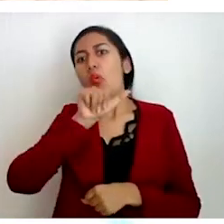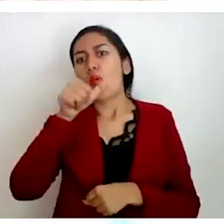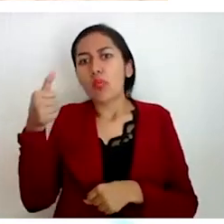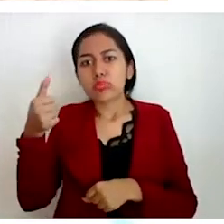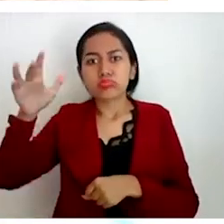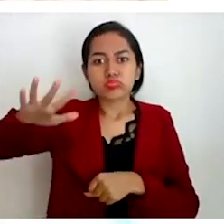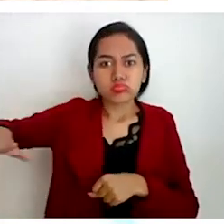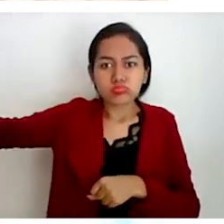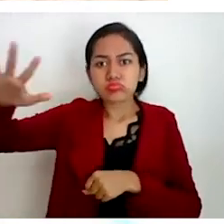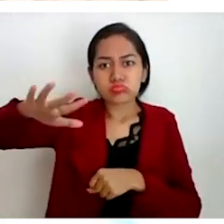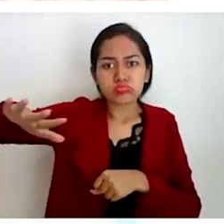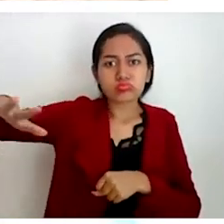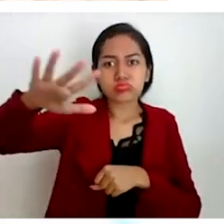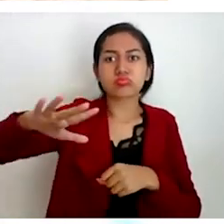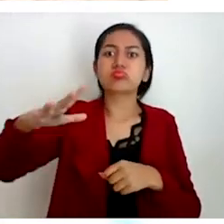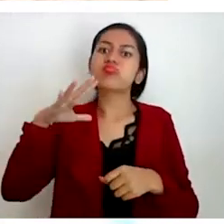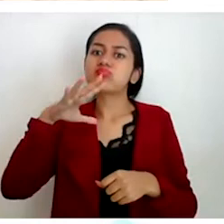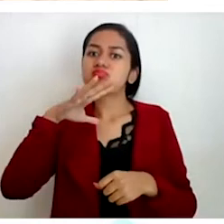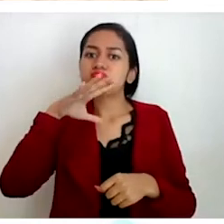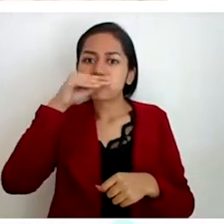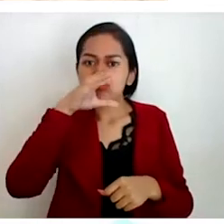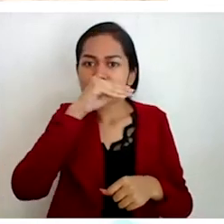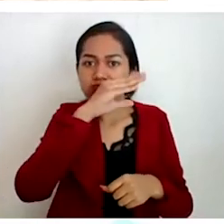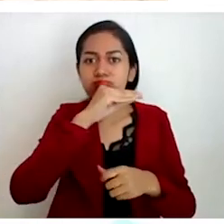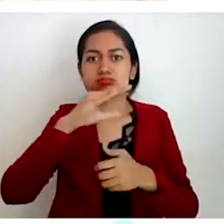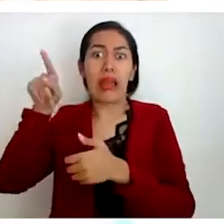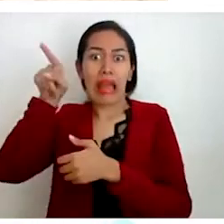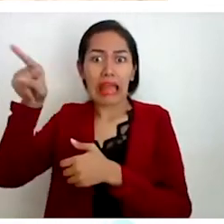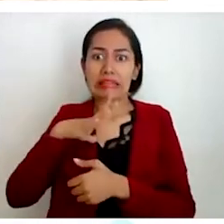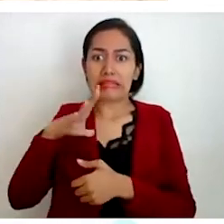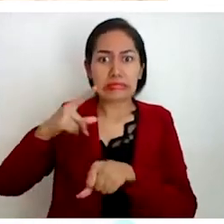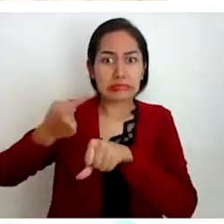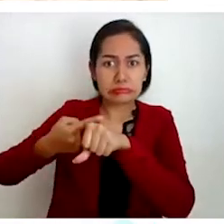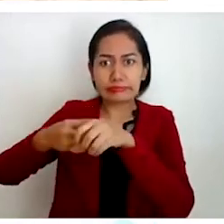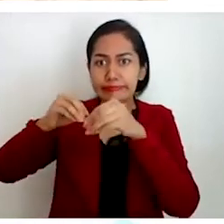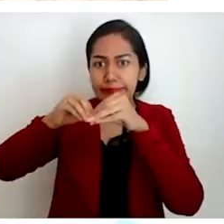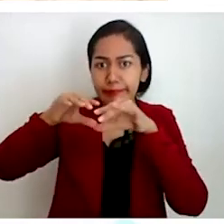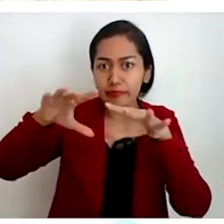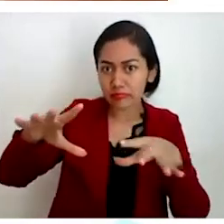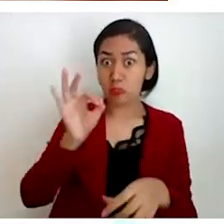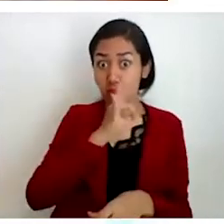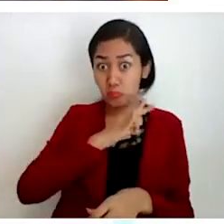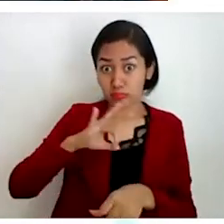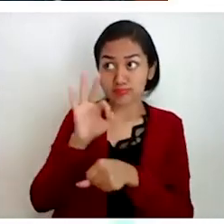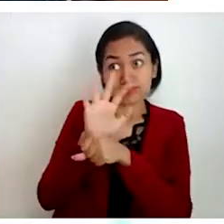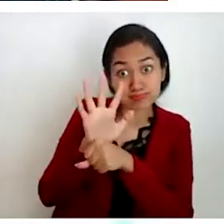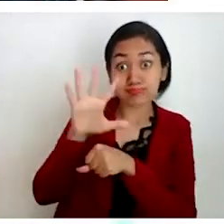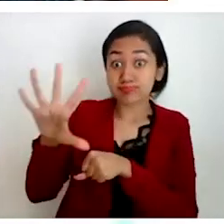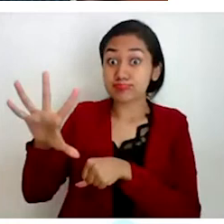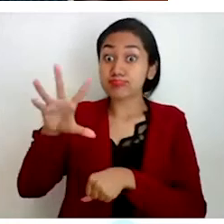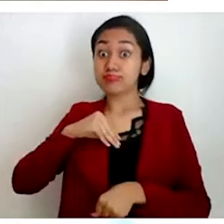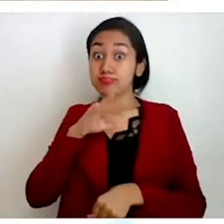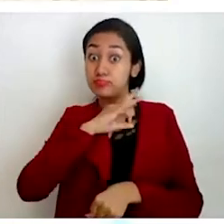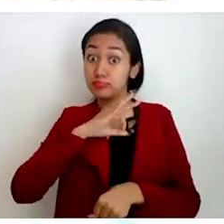del continente africano o en Latinoamérica. Y empezamos con esas tres, por favor, doctor. Muy bien, cómo no, con mucho